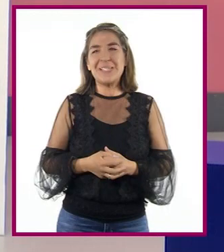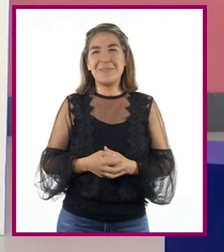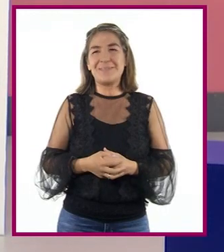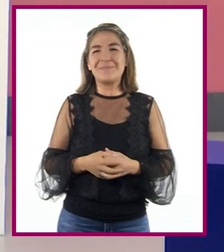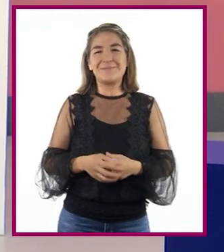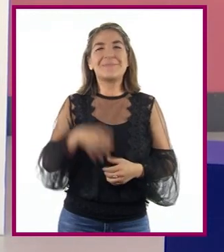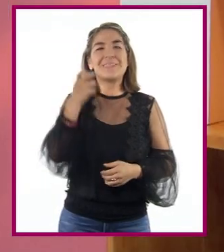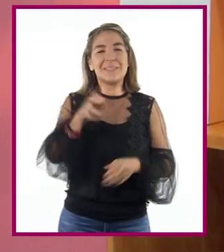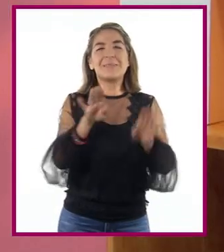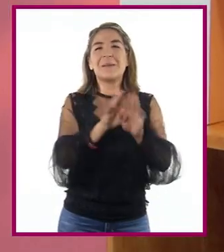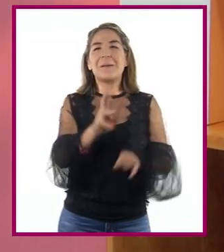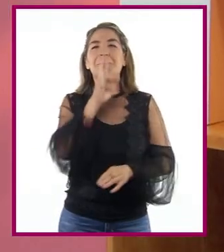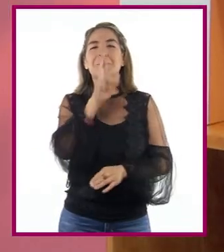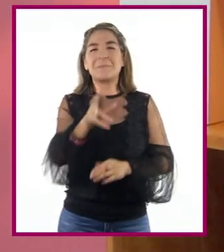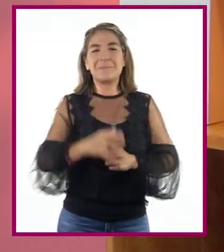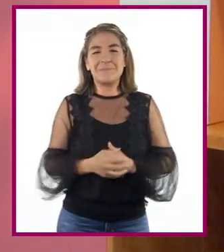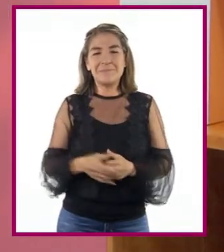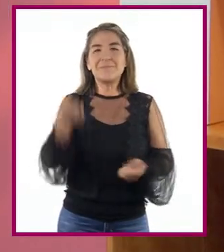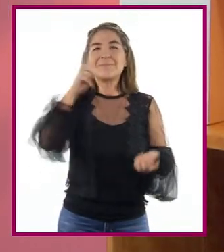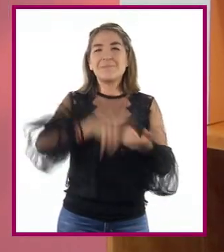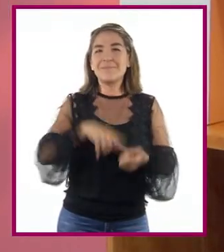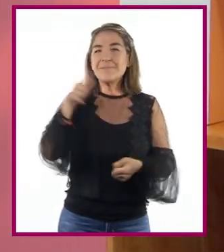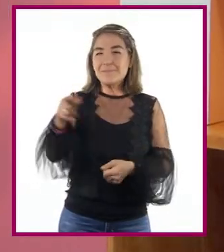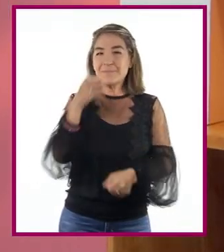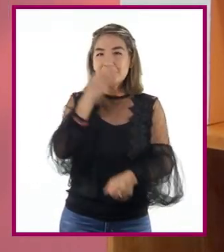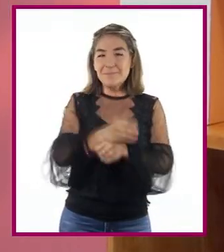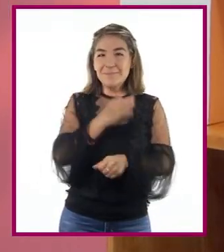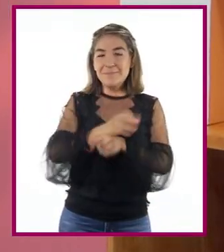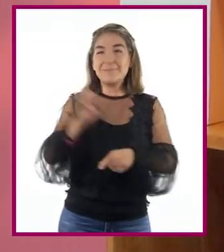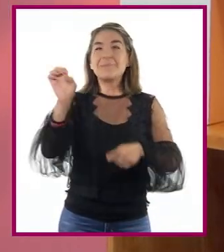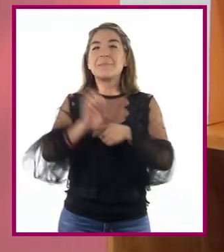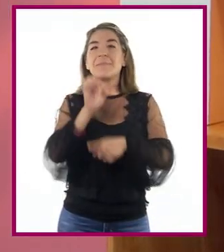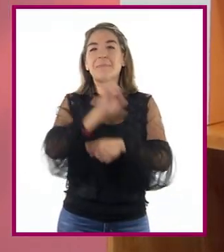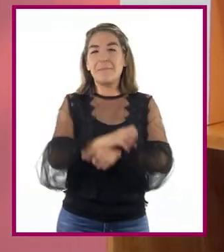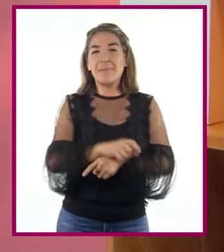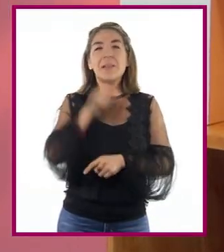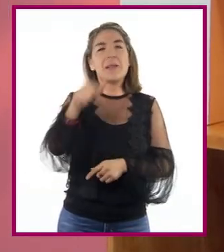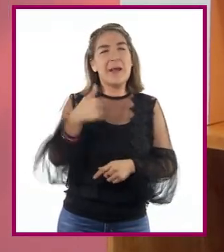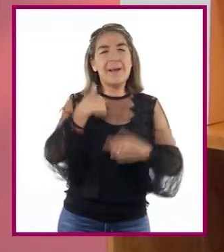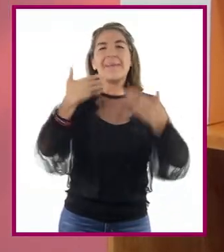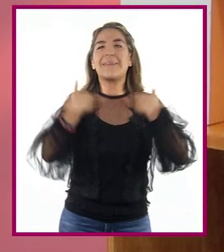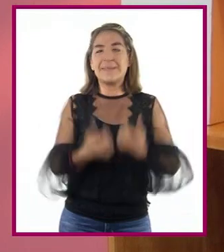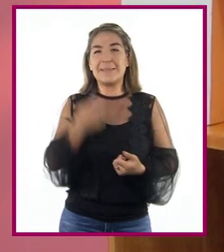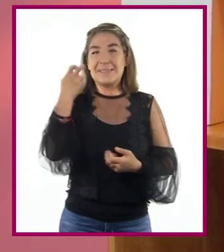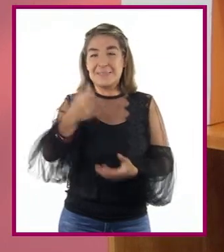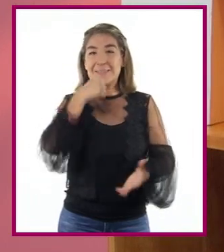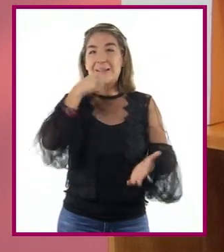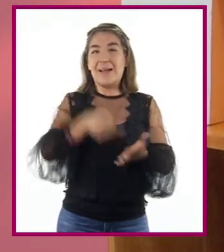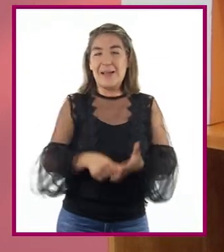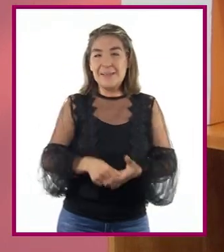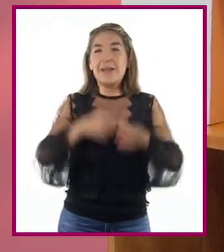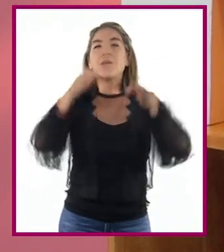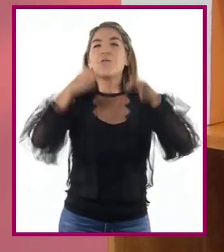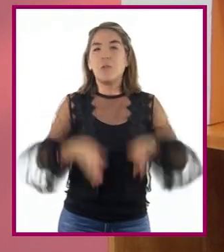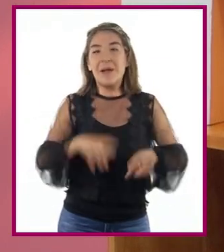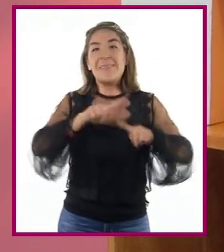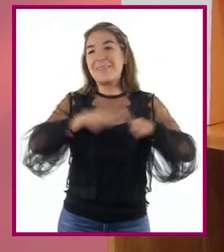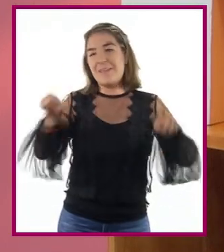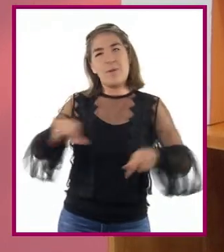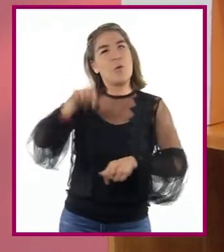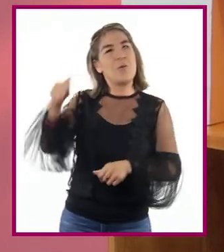con Enrique. Entonces, si voy entendiendo bien, la carta formal, a diferencia de la